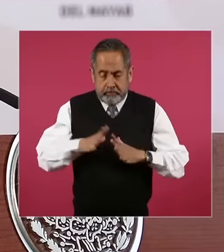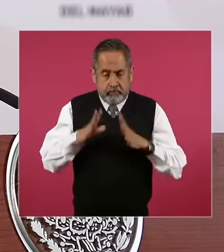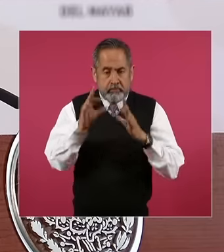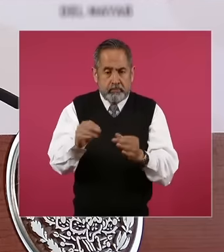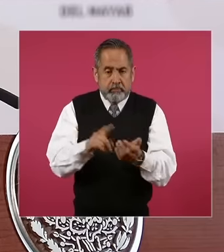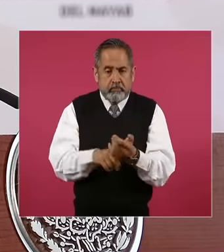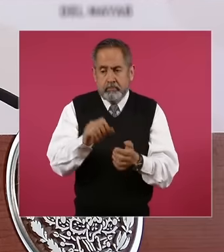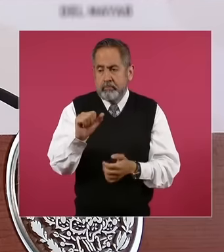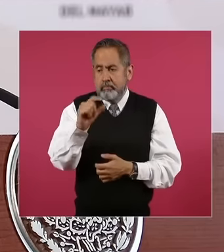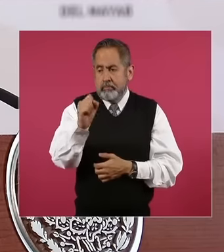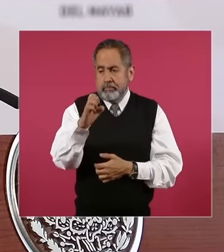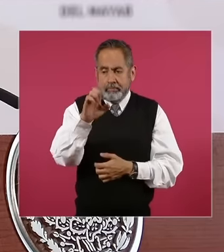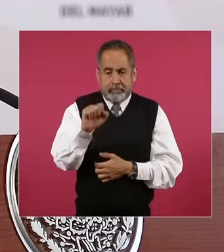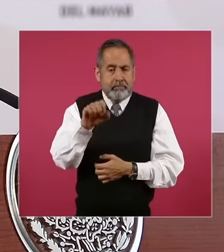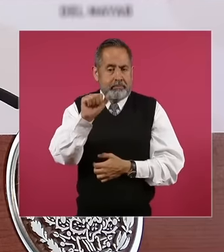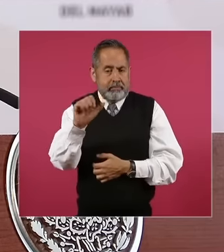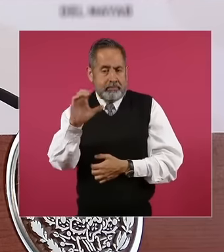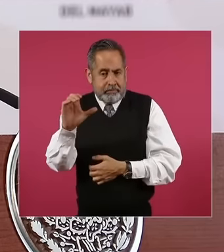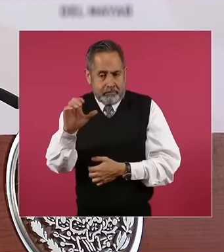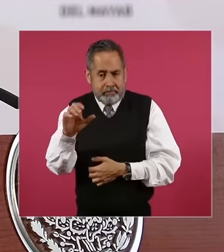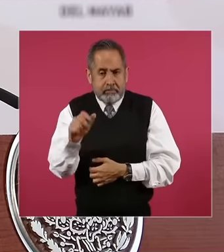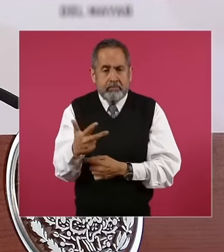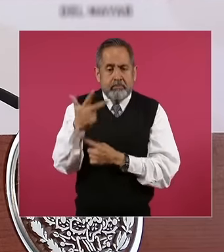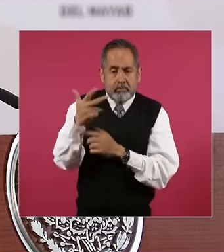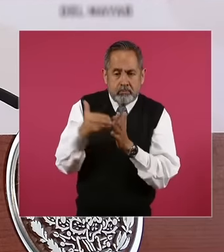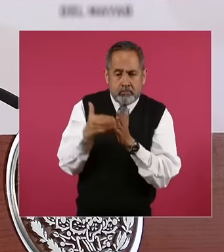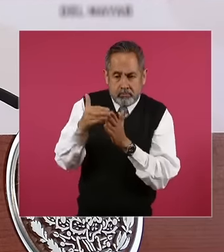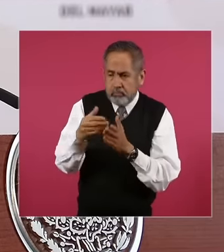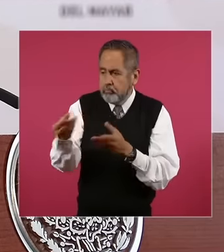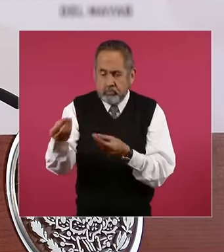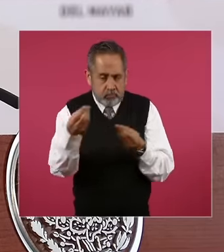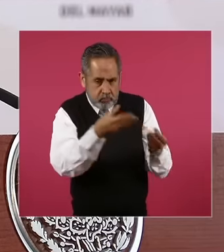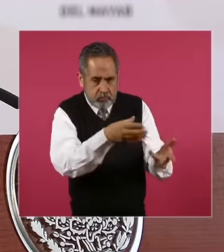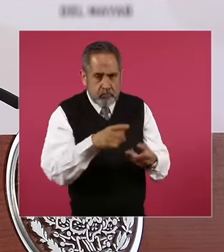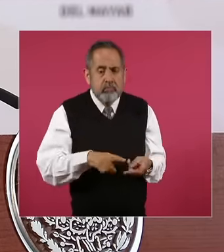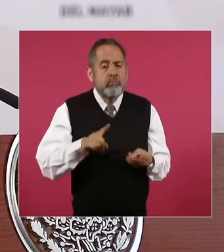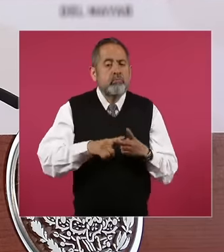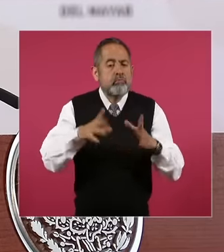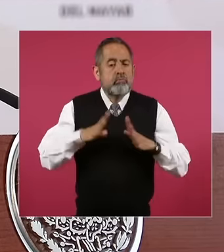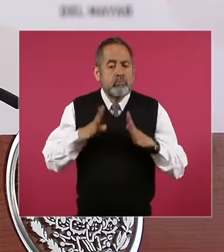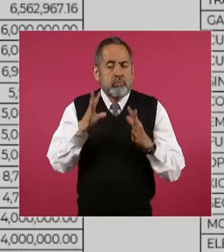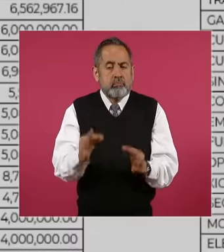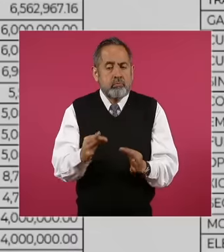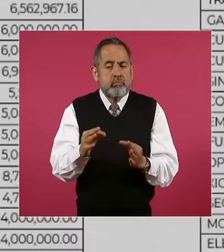Fundación Alsea AC, 8 millones. Fundación